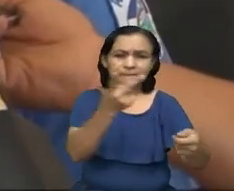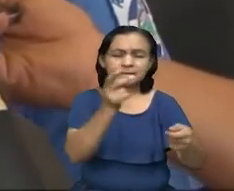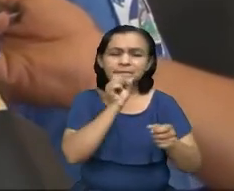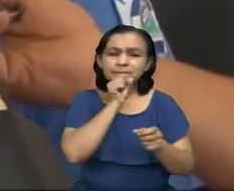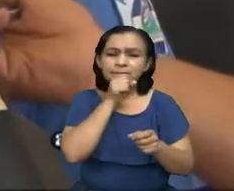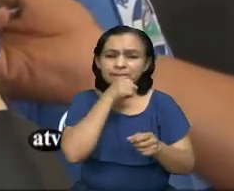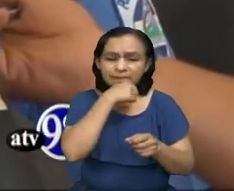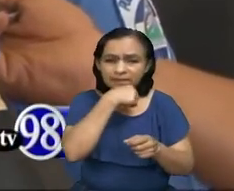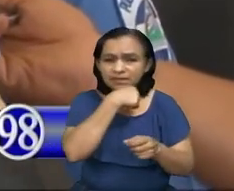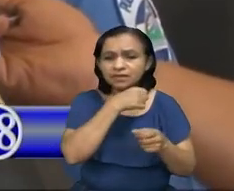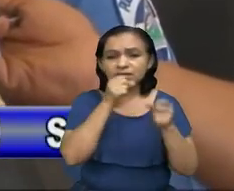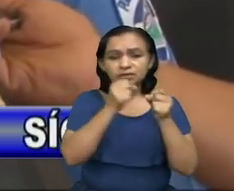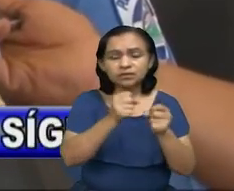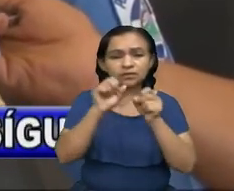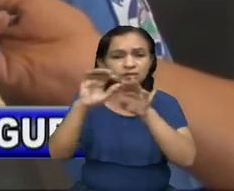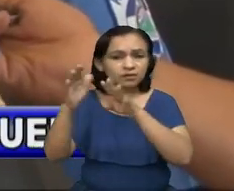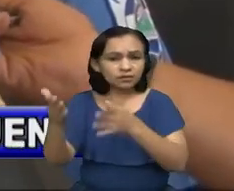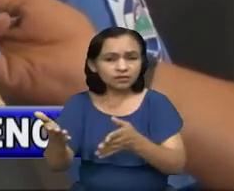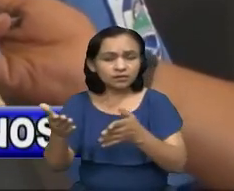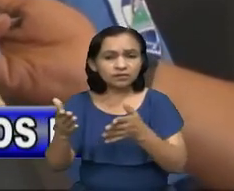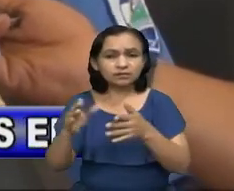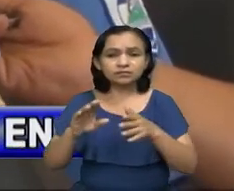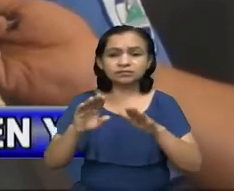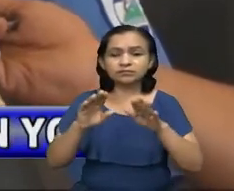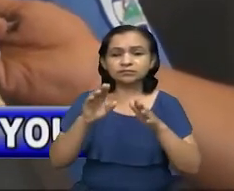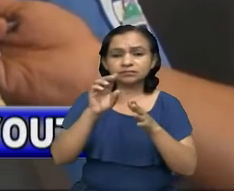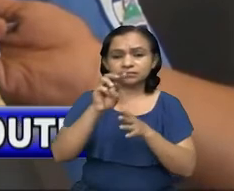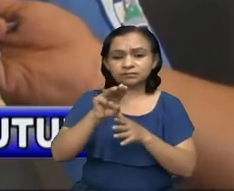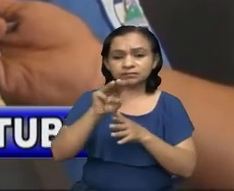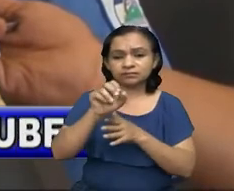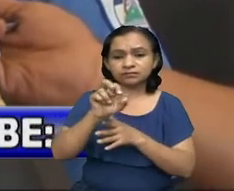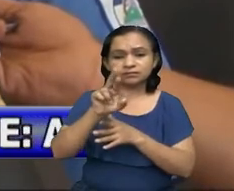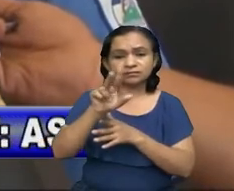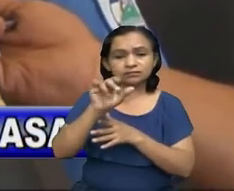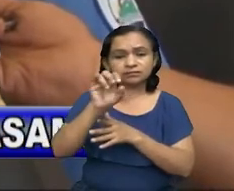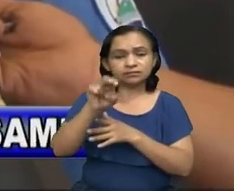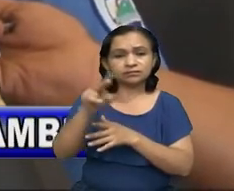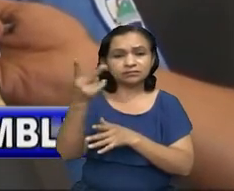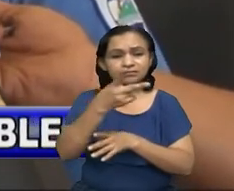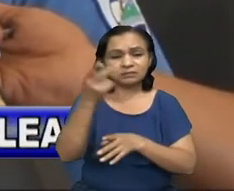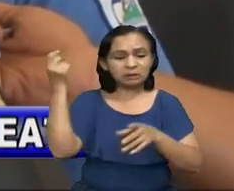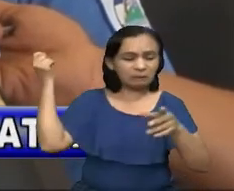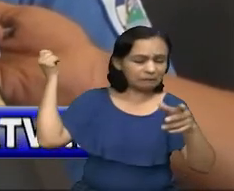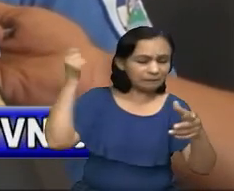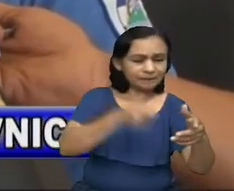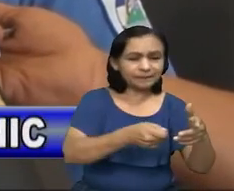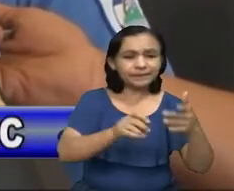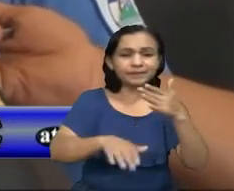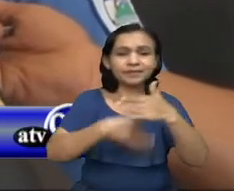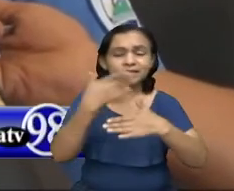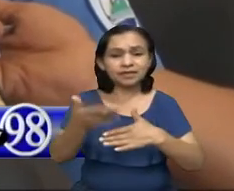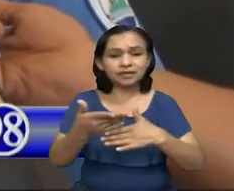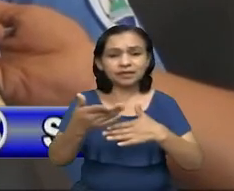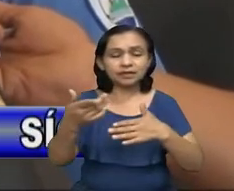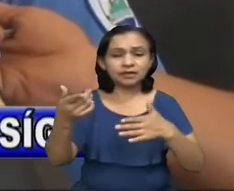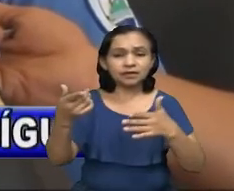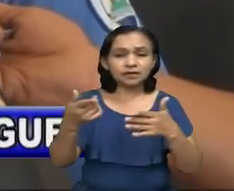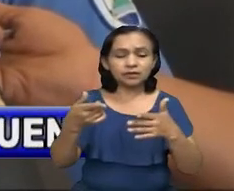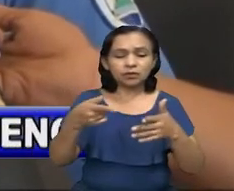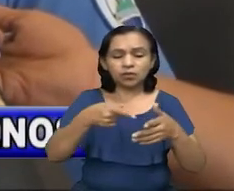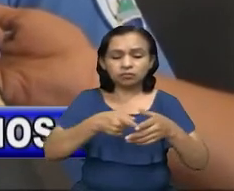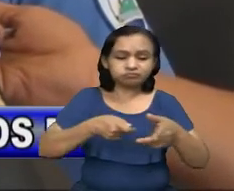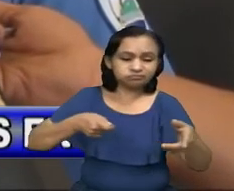Guillermo Adrián Guerrero Espinosa y la señora Marlen Echeverry Mendieta. Seguidamente les propinaron heridas con